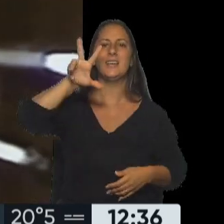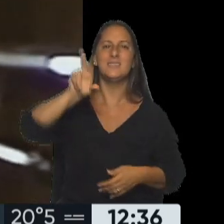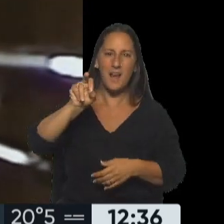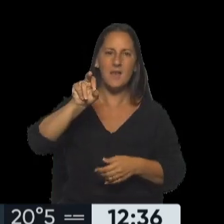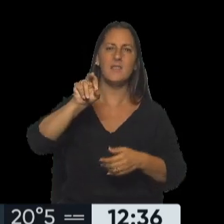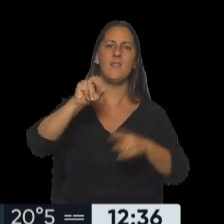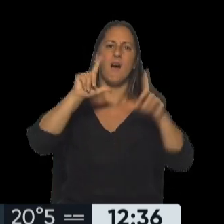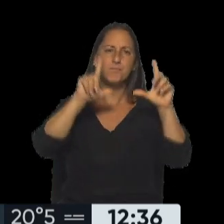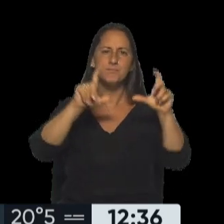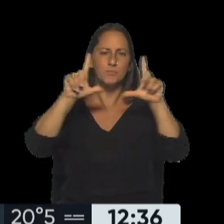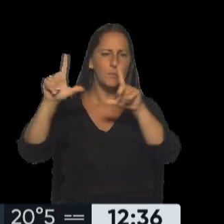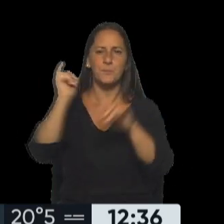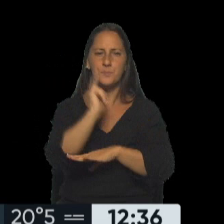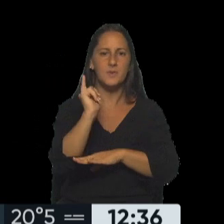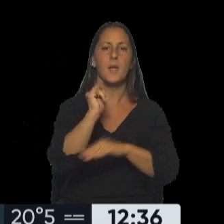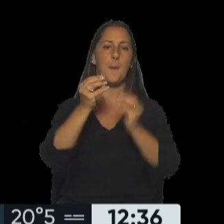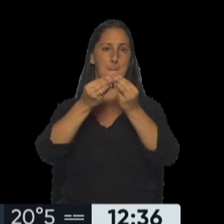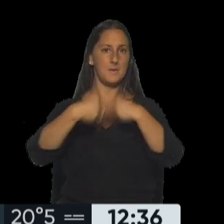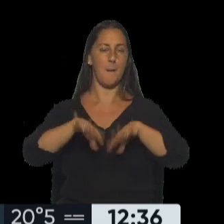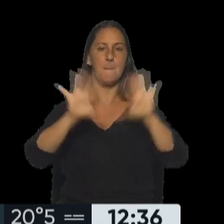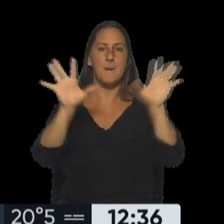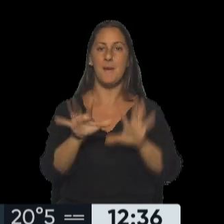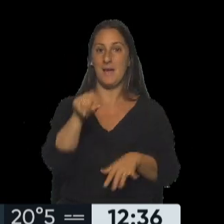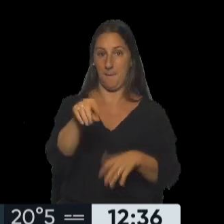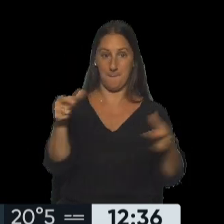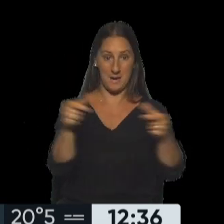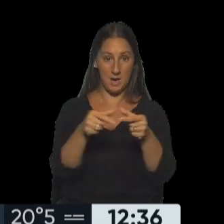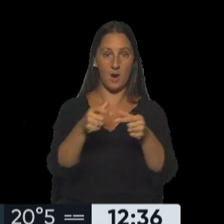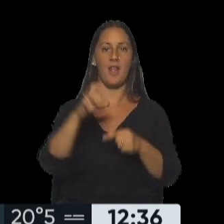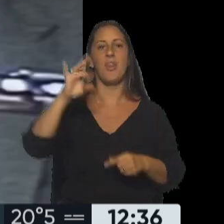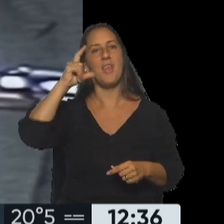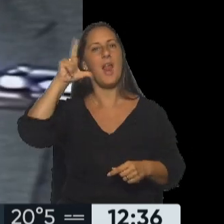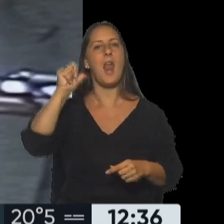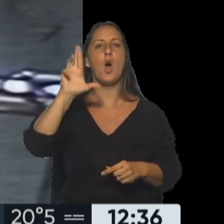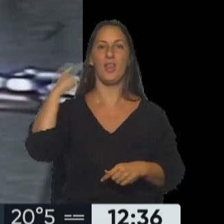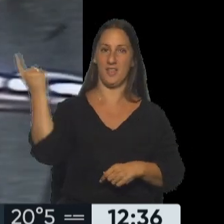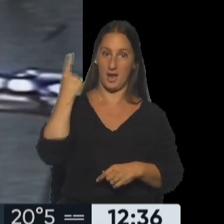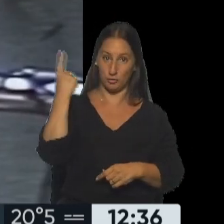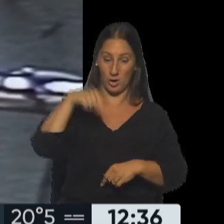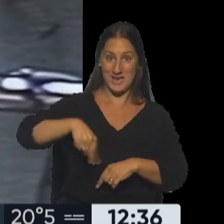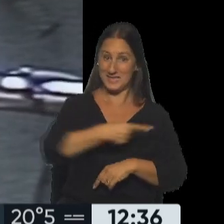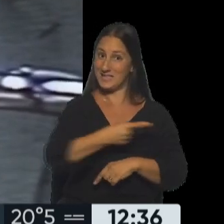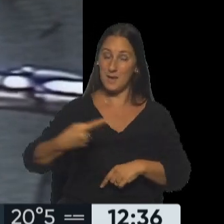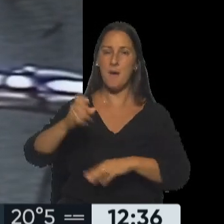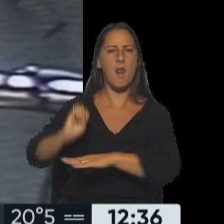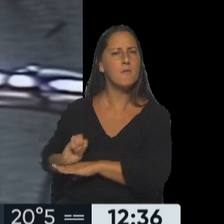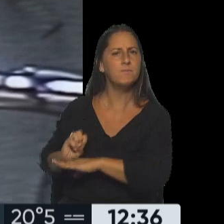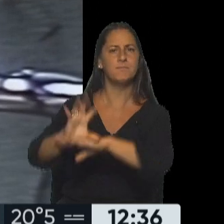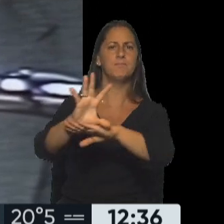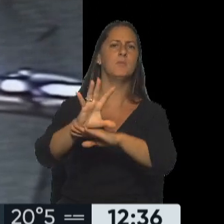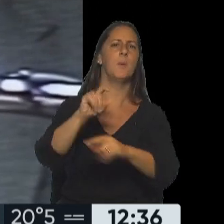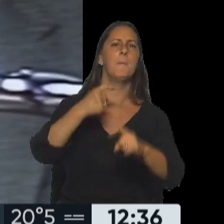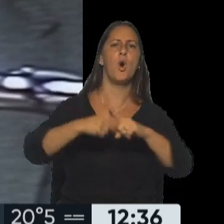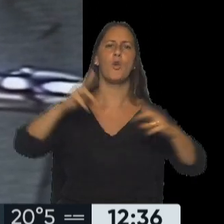material que van a estar condensados. Están condensados en esta película de Ulises de la Orden, que tuvo en esta semana una proyección en el marco del